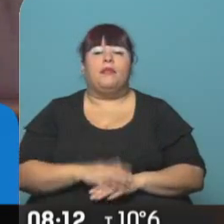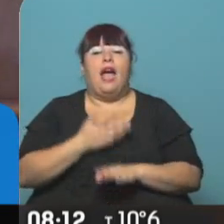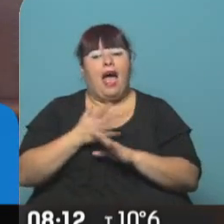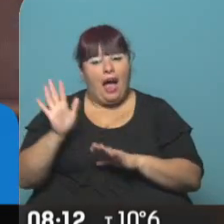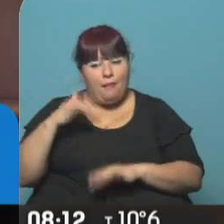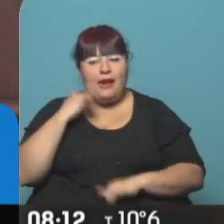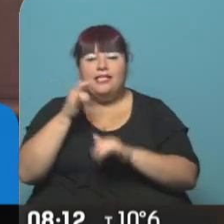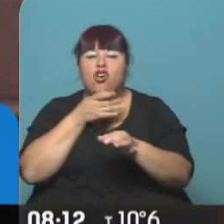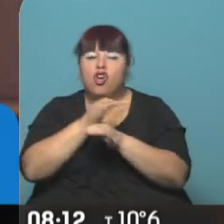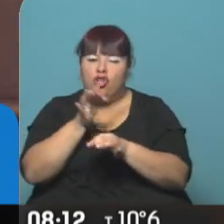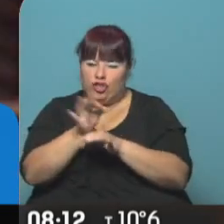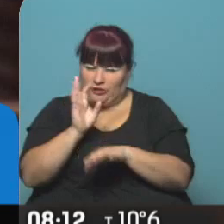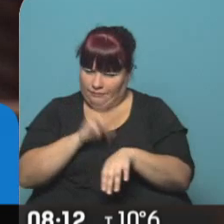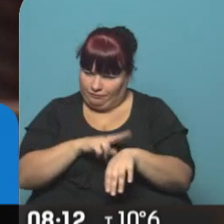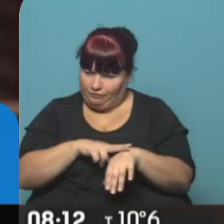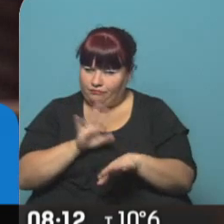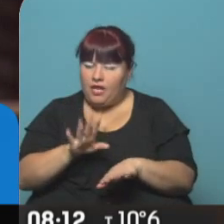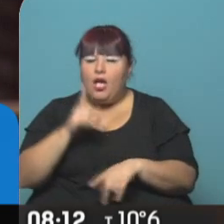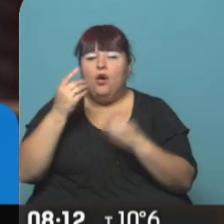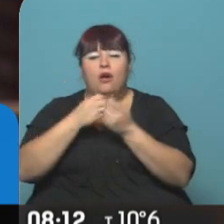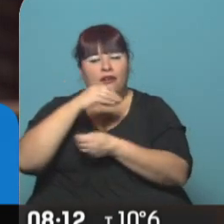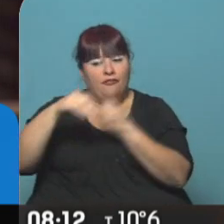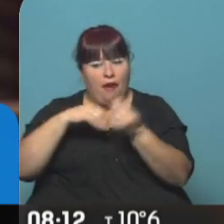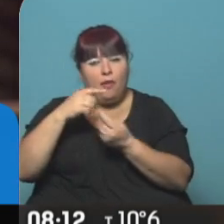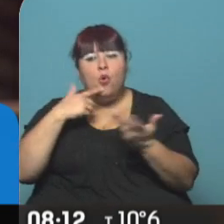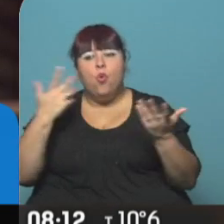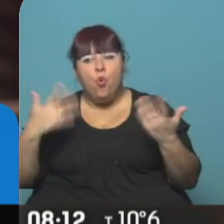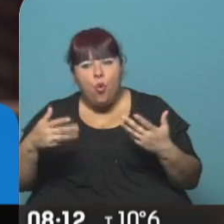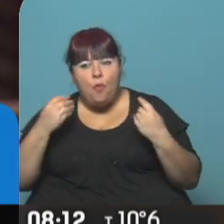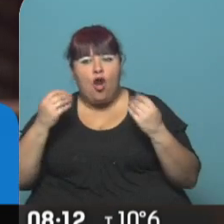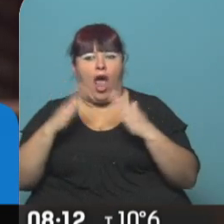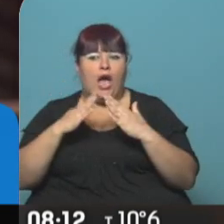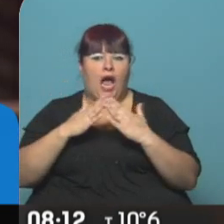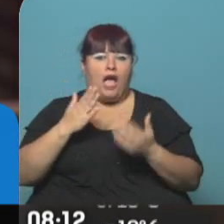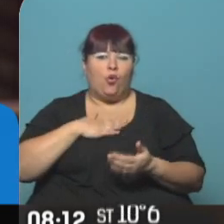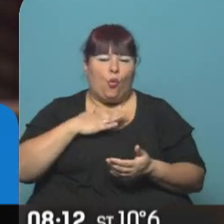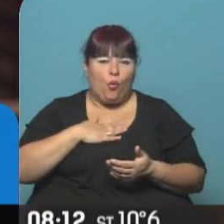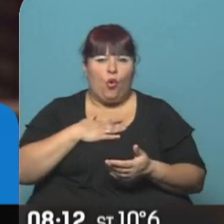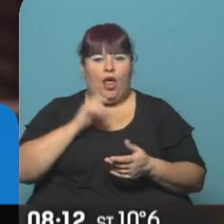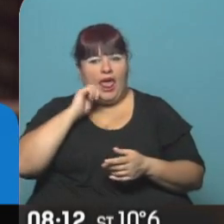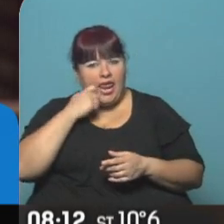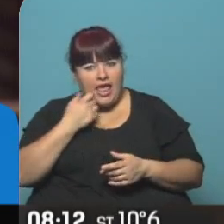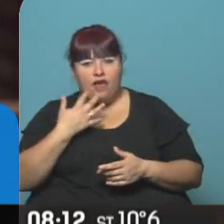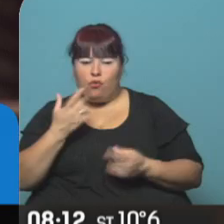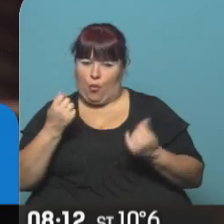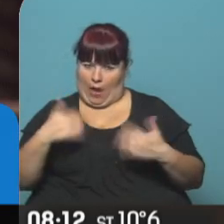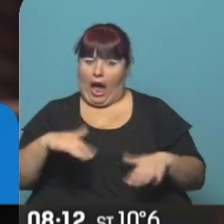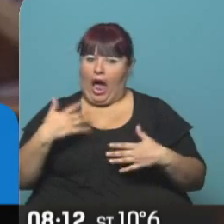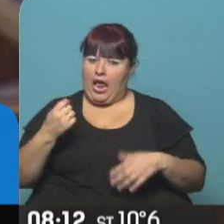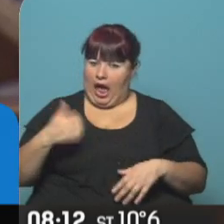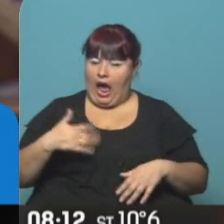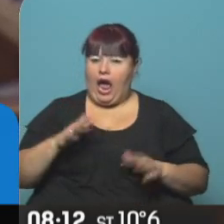aparte les voy a dar un consejo más hay muchas familias que dicen pero la casa nuestra está linda vale unos buenos